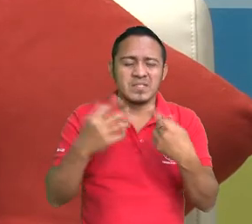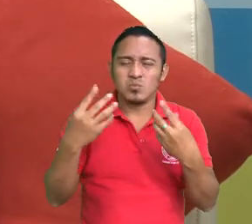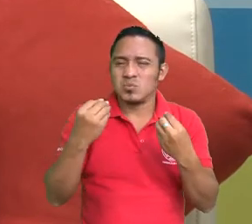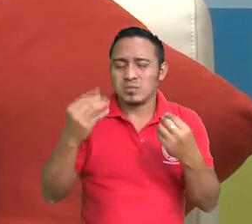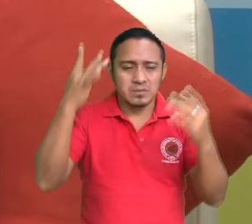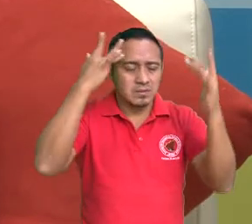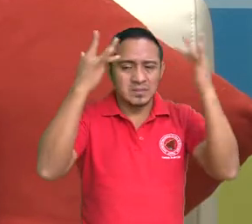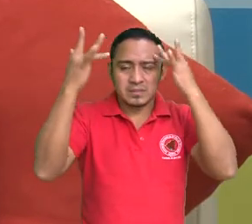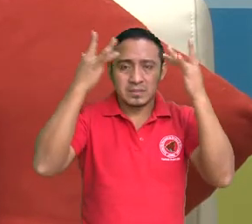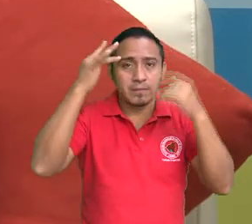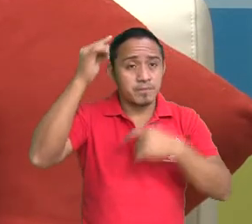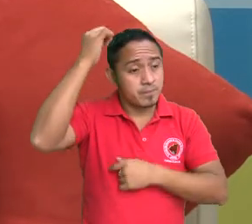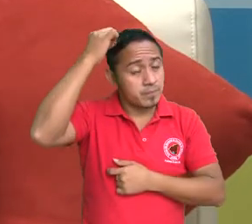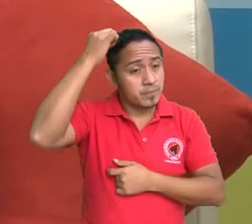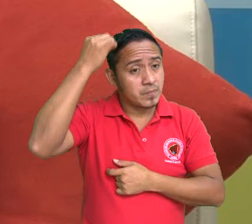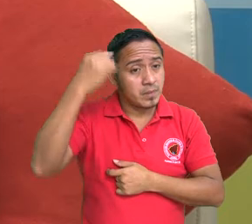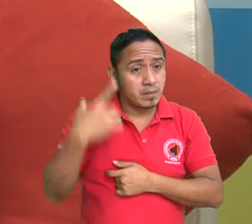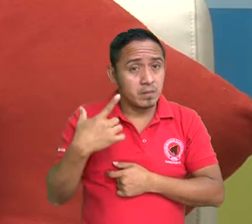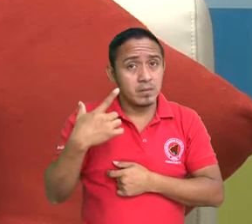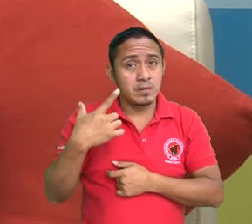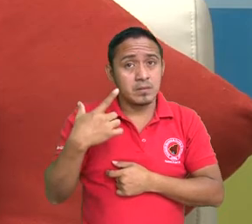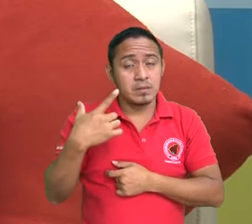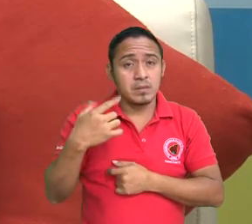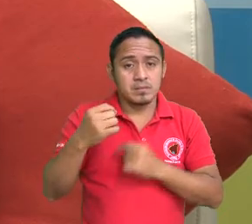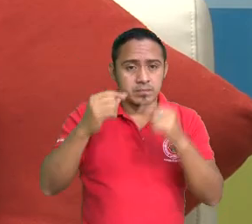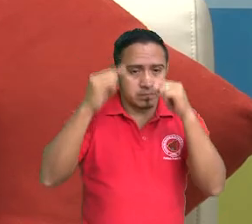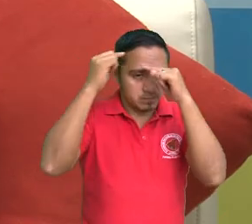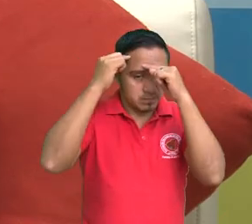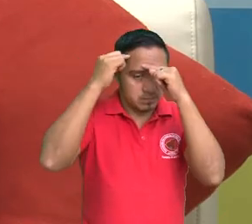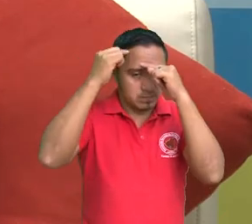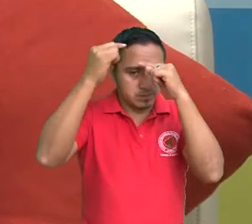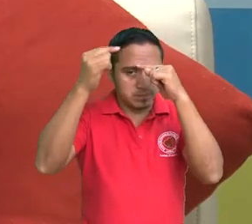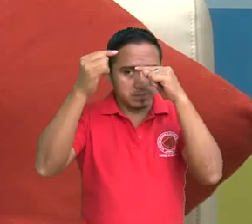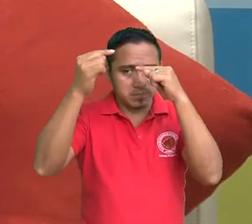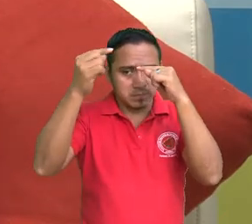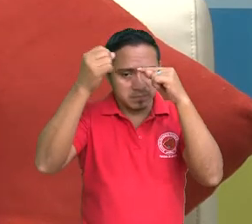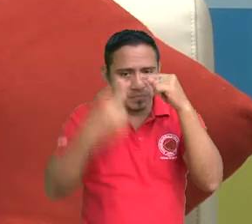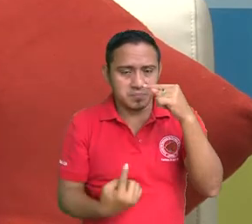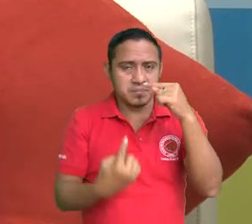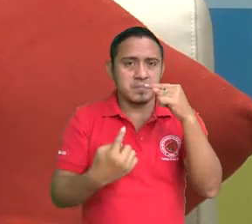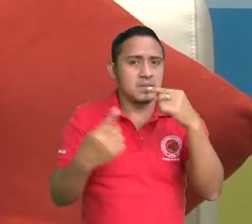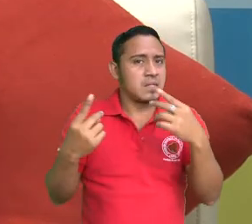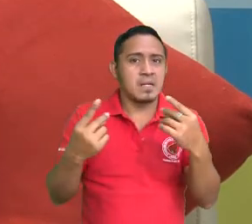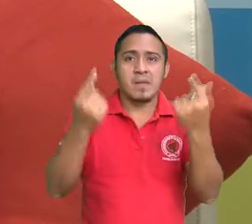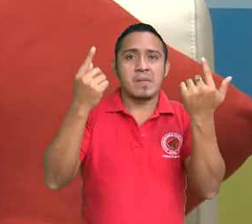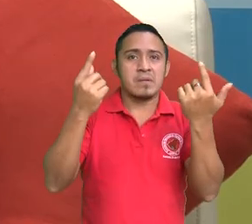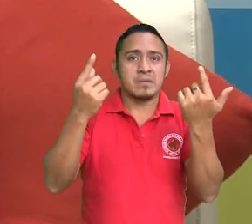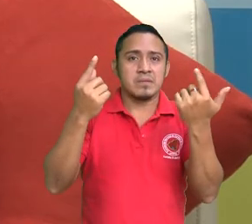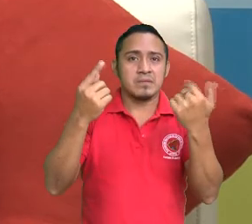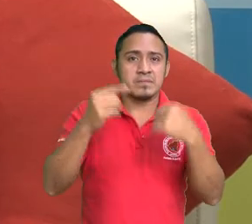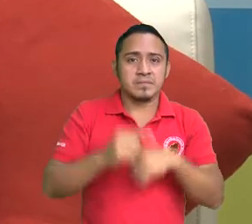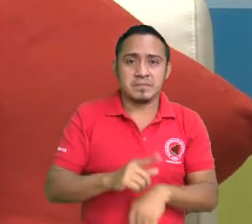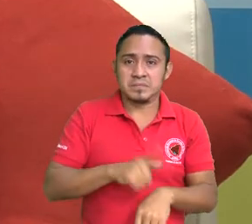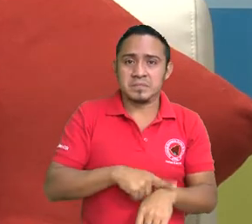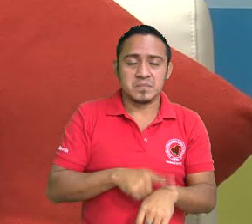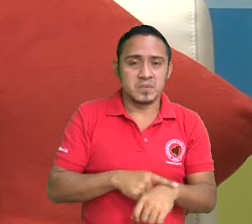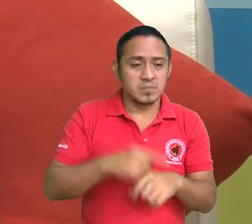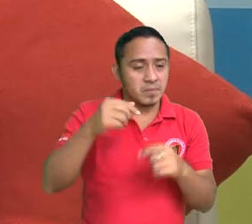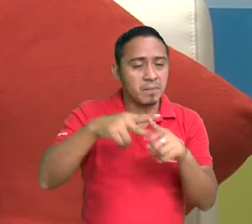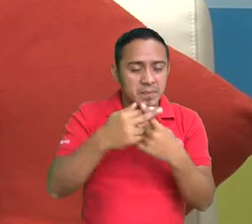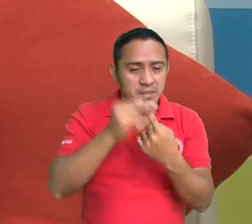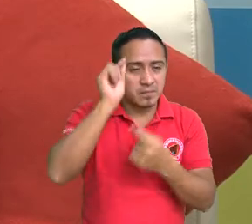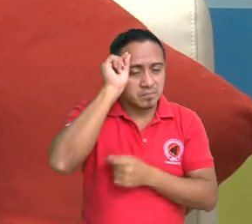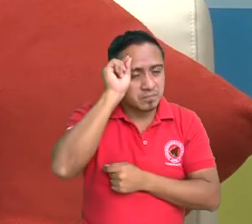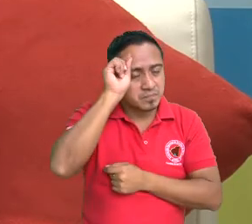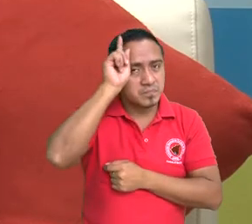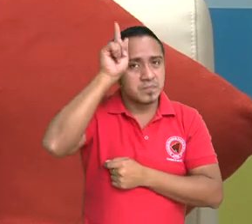O sea, un pelo puede pasar de fase de crecimiento a fase de caída inmediatamente en un corto periodo de tiempo,